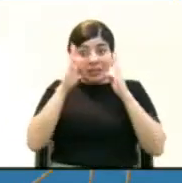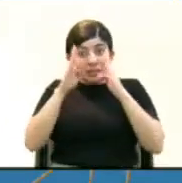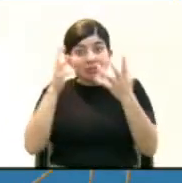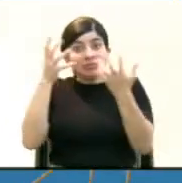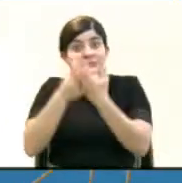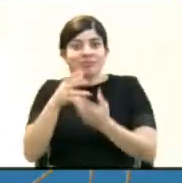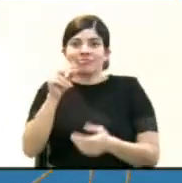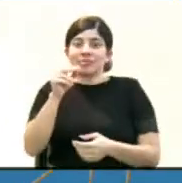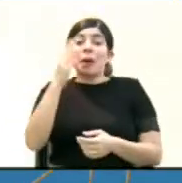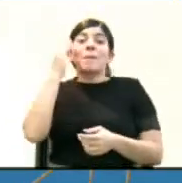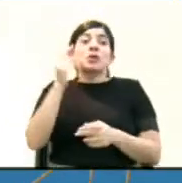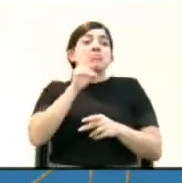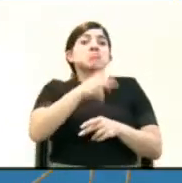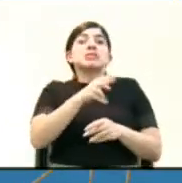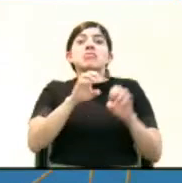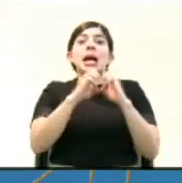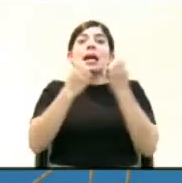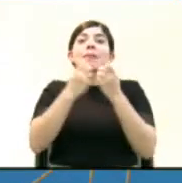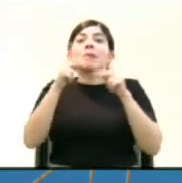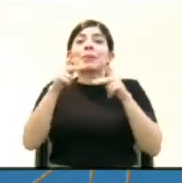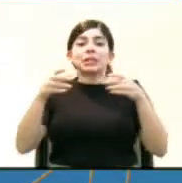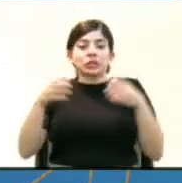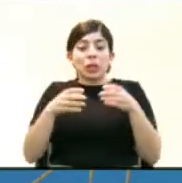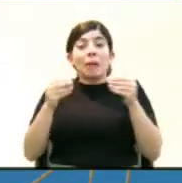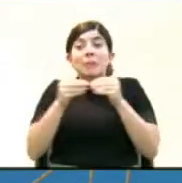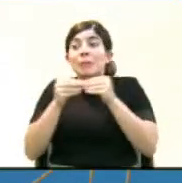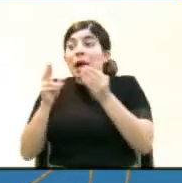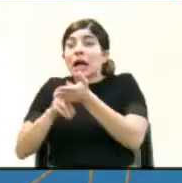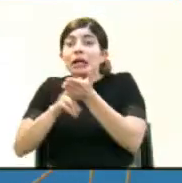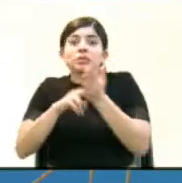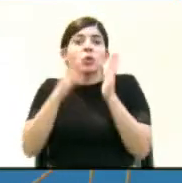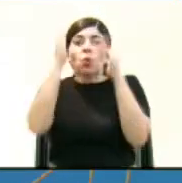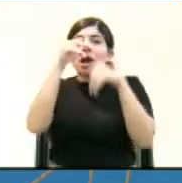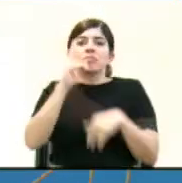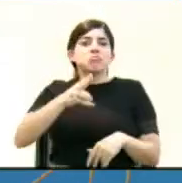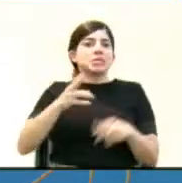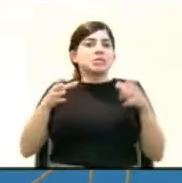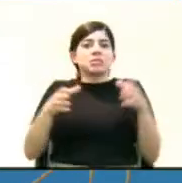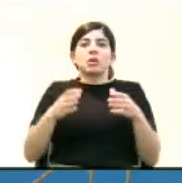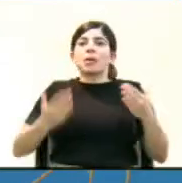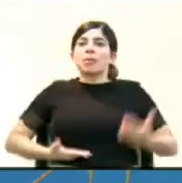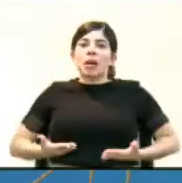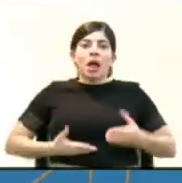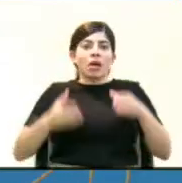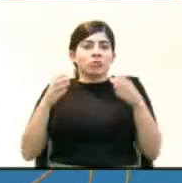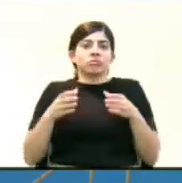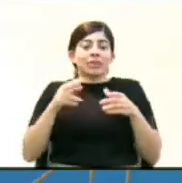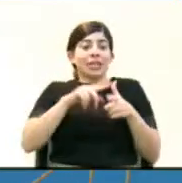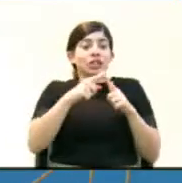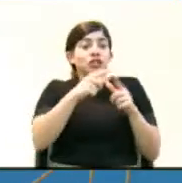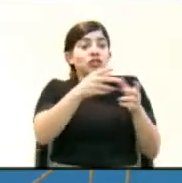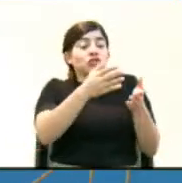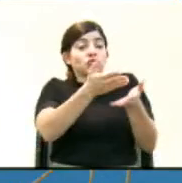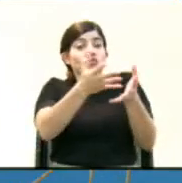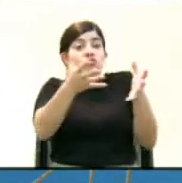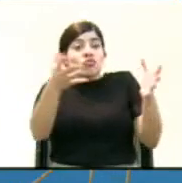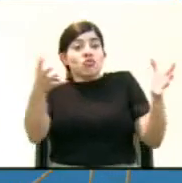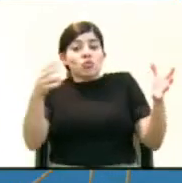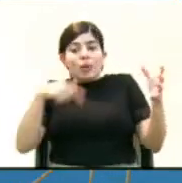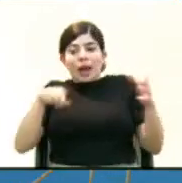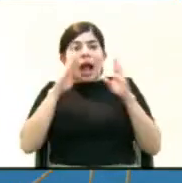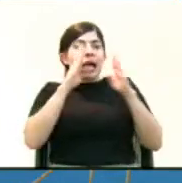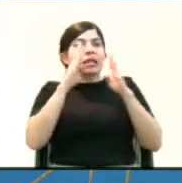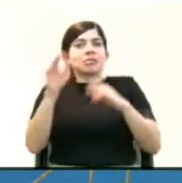porque es el mismo recurso humano, no hay más recurso humano. Entonces, la atención de esos especialistas, de